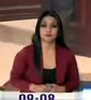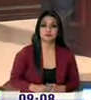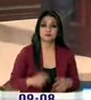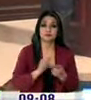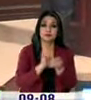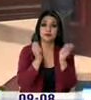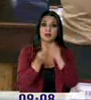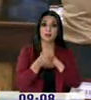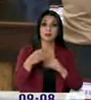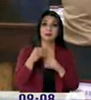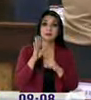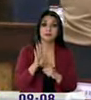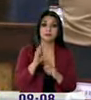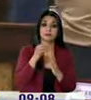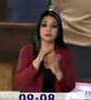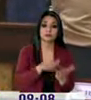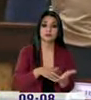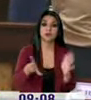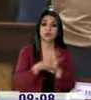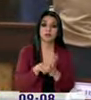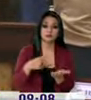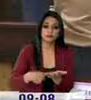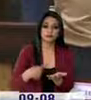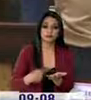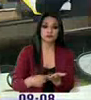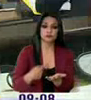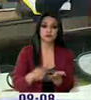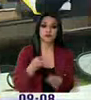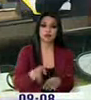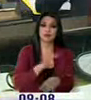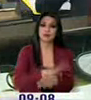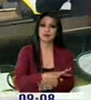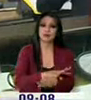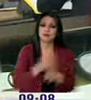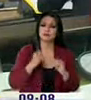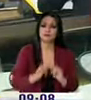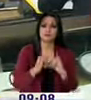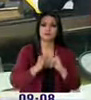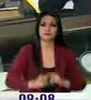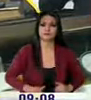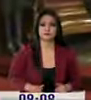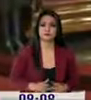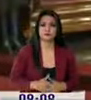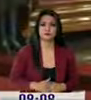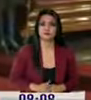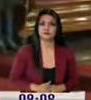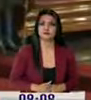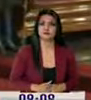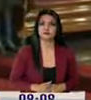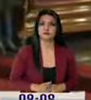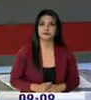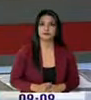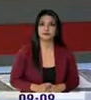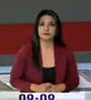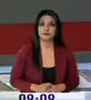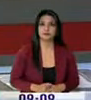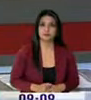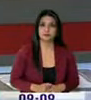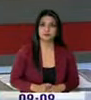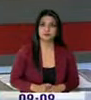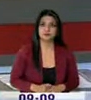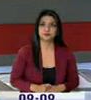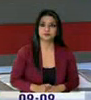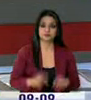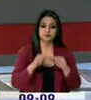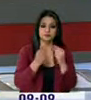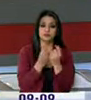principales cambios que se establecen dentro de este proyecto de ley que ya se debate intensamente en la Asamblea. Informó Javier Gallo.